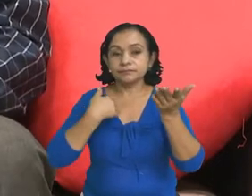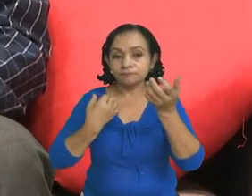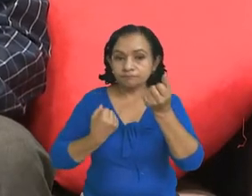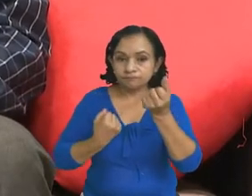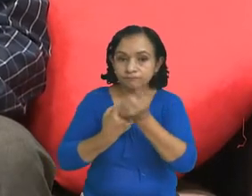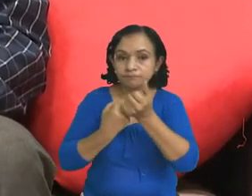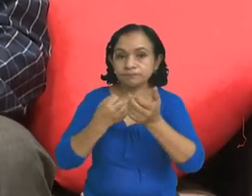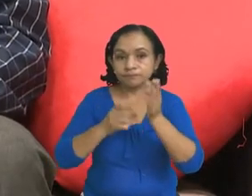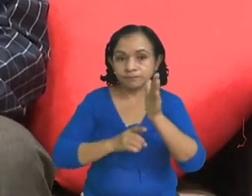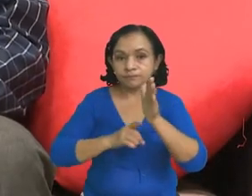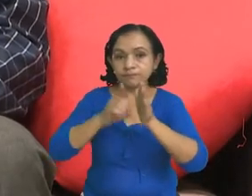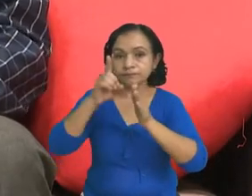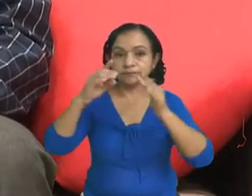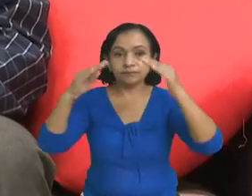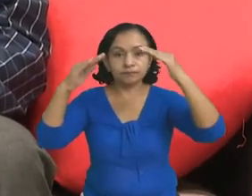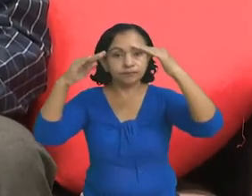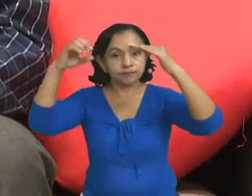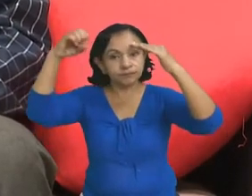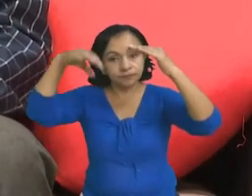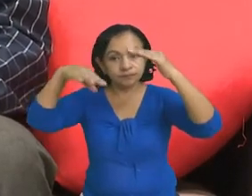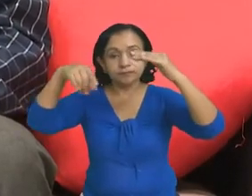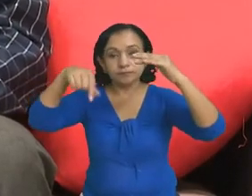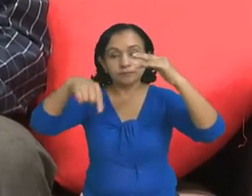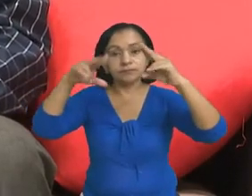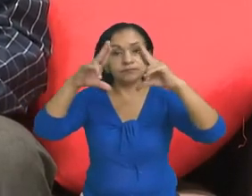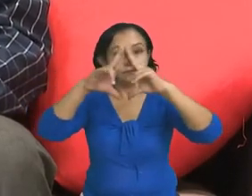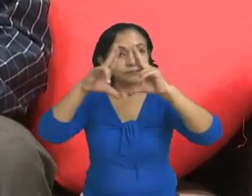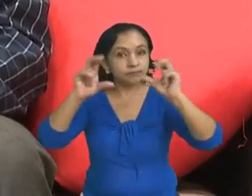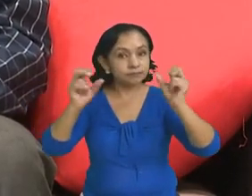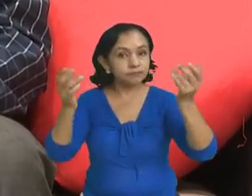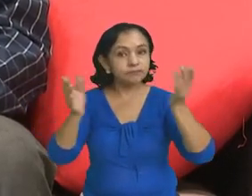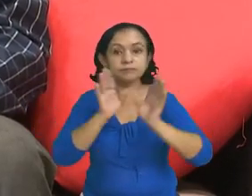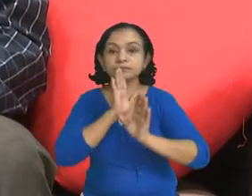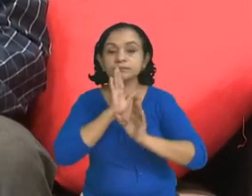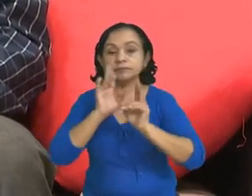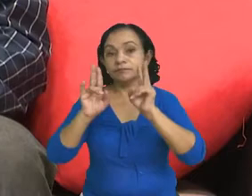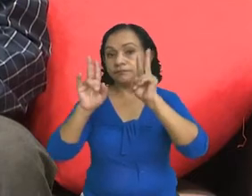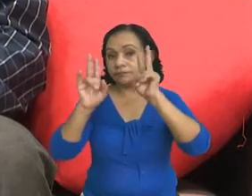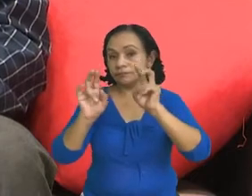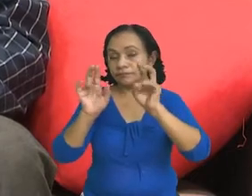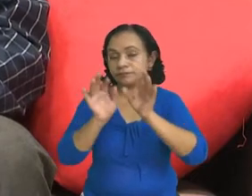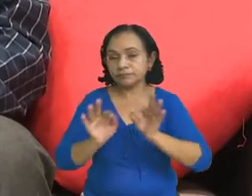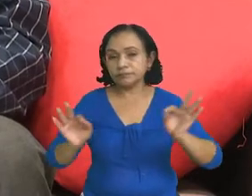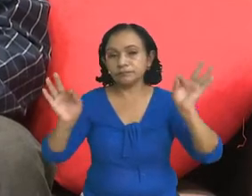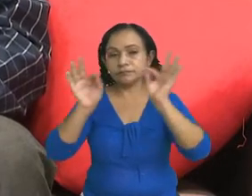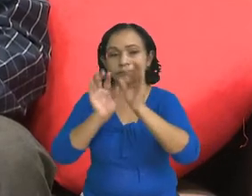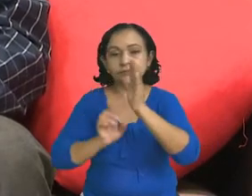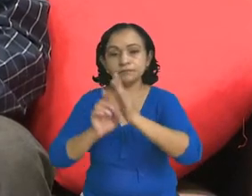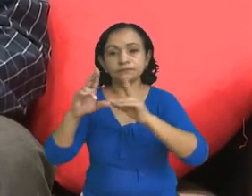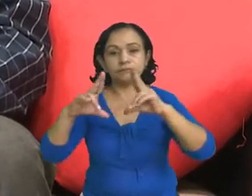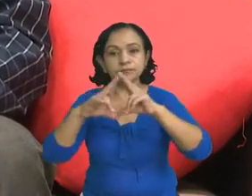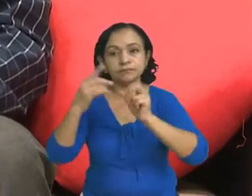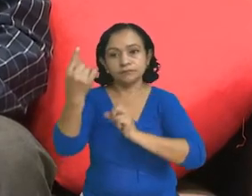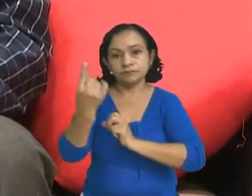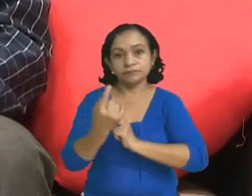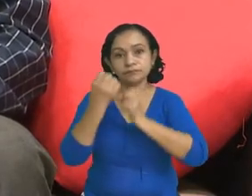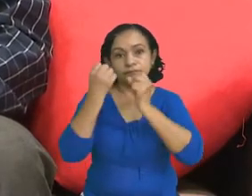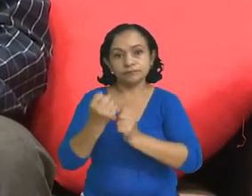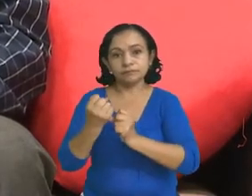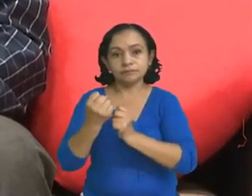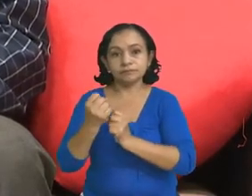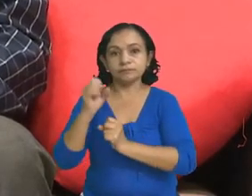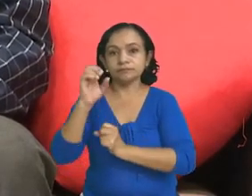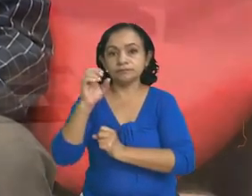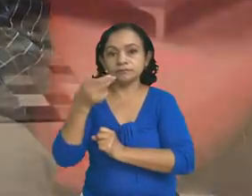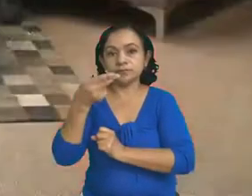y desarrollado el sector energético en Nicaragua. Para hablar de este tema tan importante para el desarrollo de nuestra nación, se encuentra con nosotros el